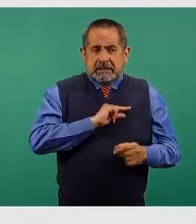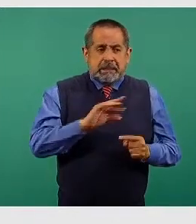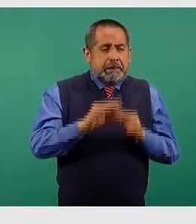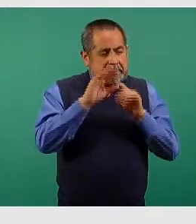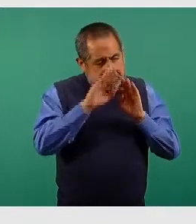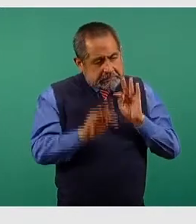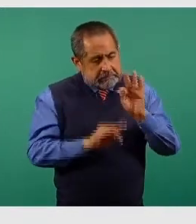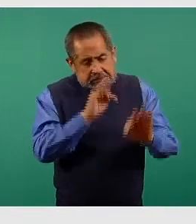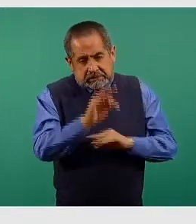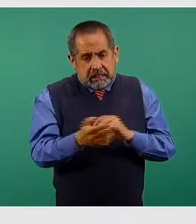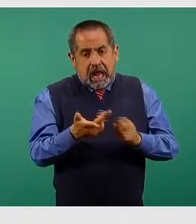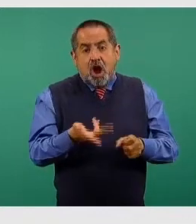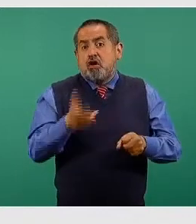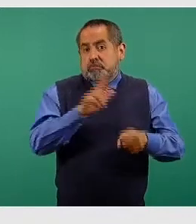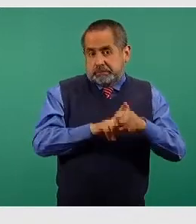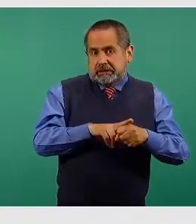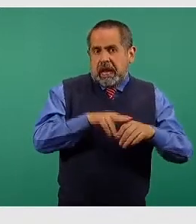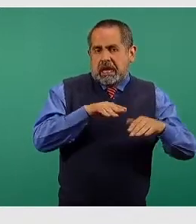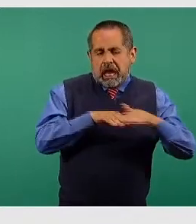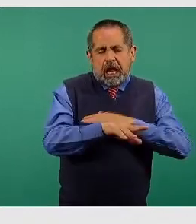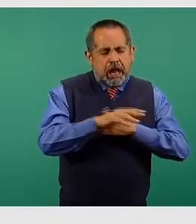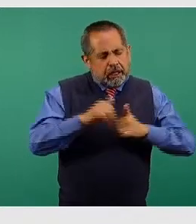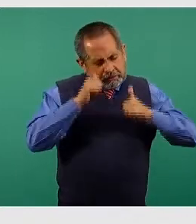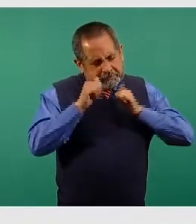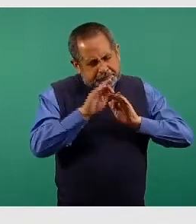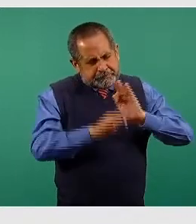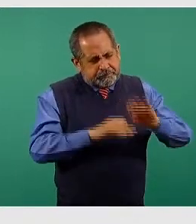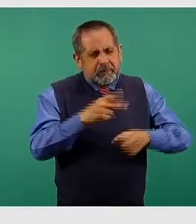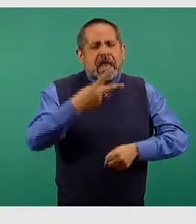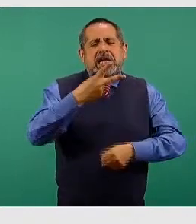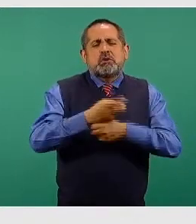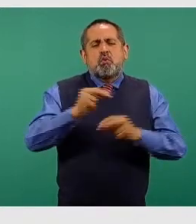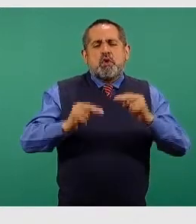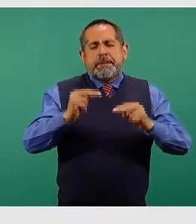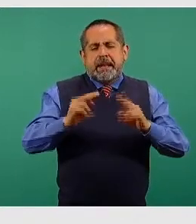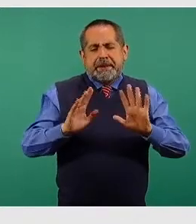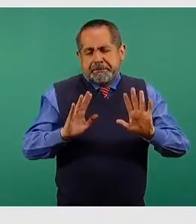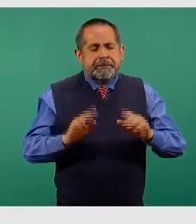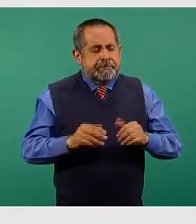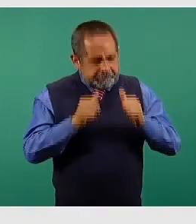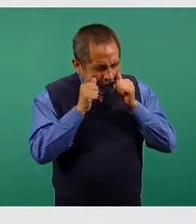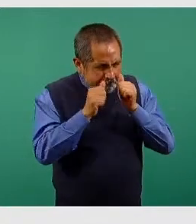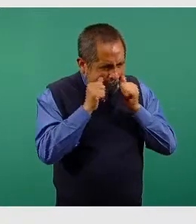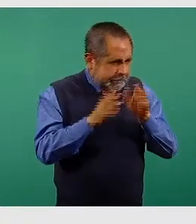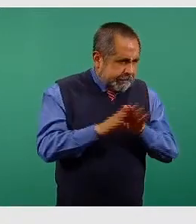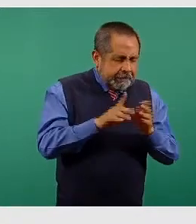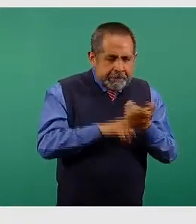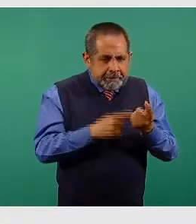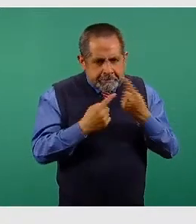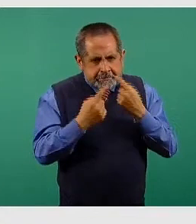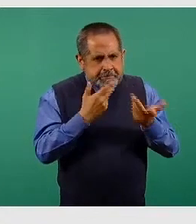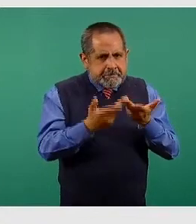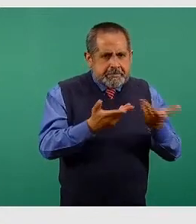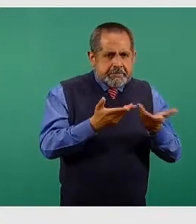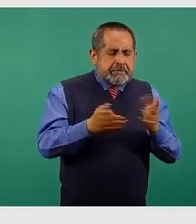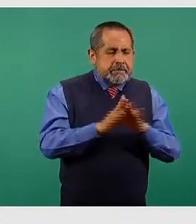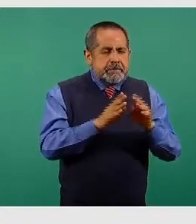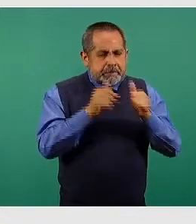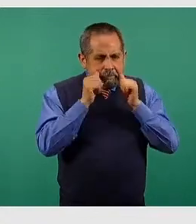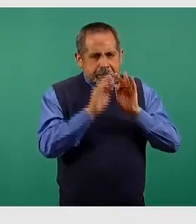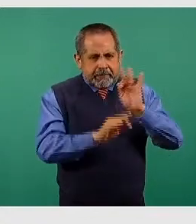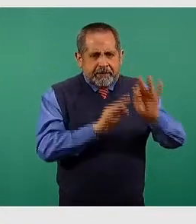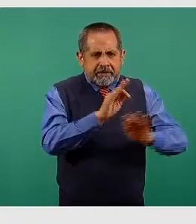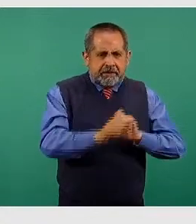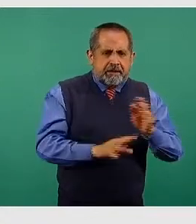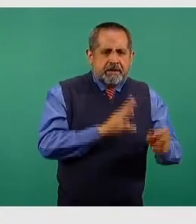haber inclusive ingresado a un servicio de segundo nivel de atención para poder llevar a cabo este seguimiento y esta